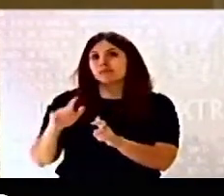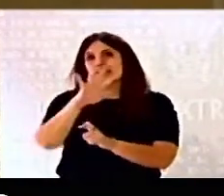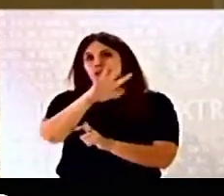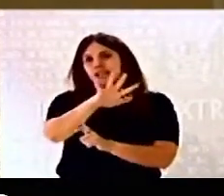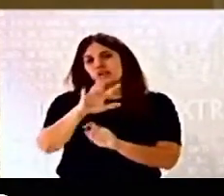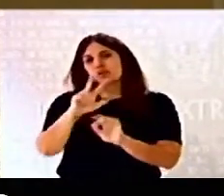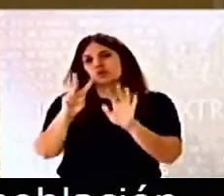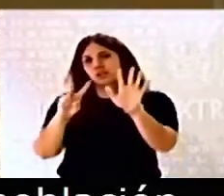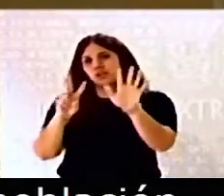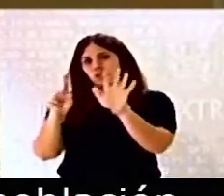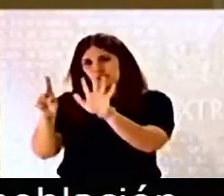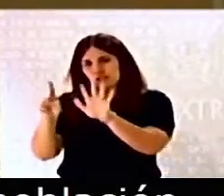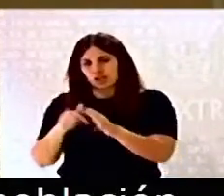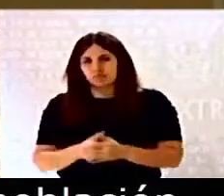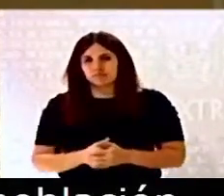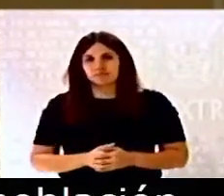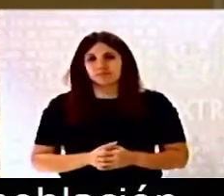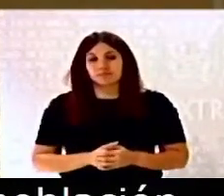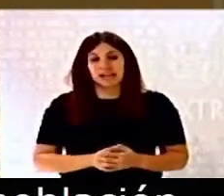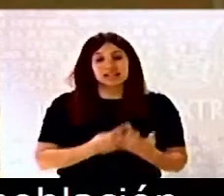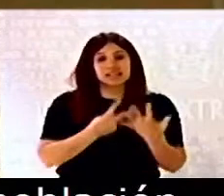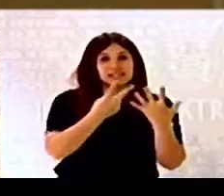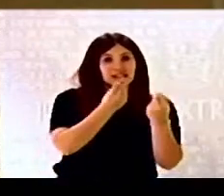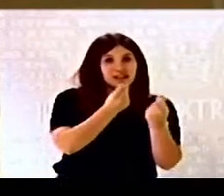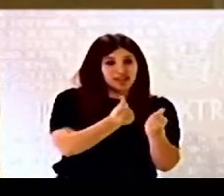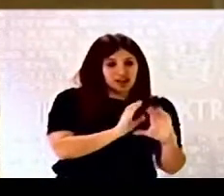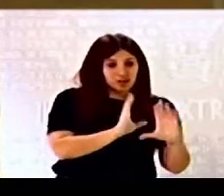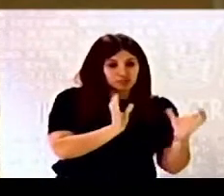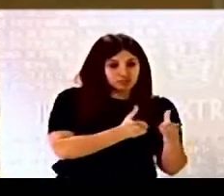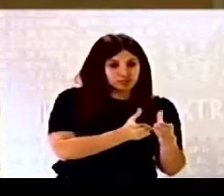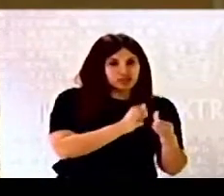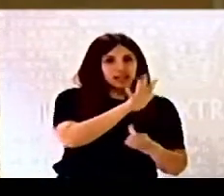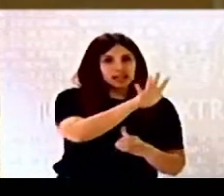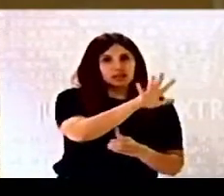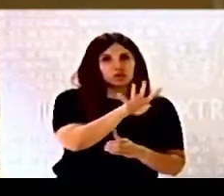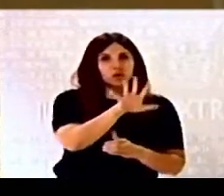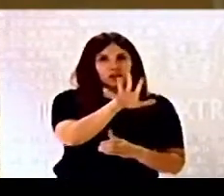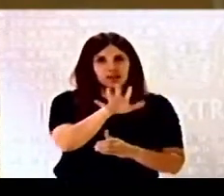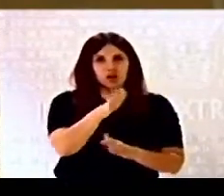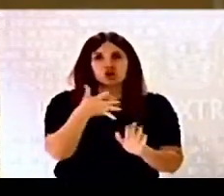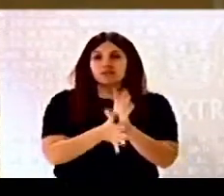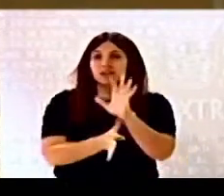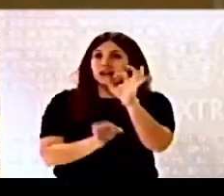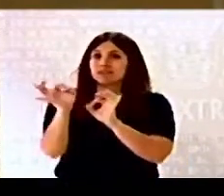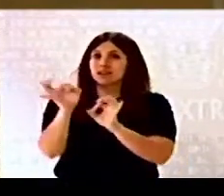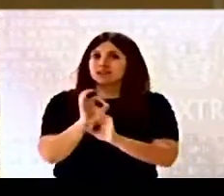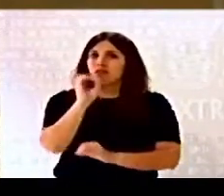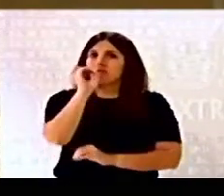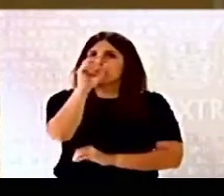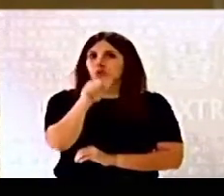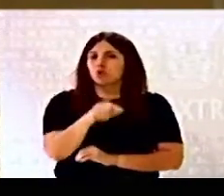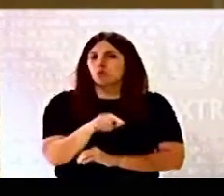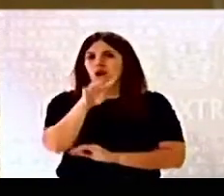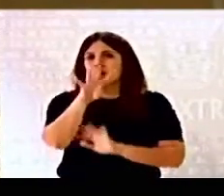576 y a los 7 días 545, lo que hacen una razón de tasa de 0,95.